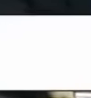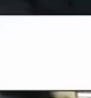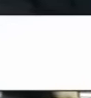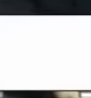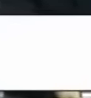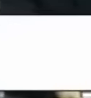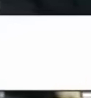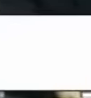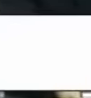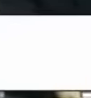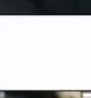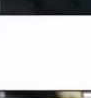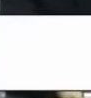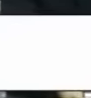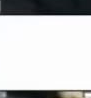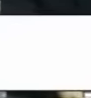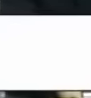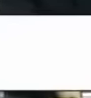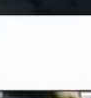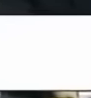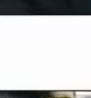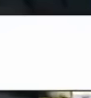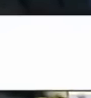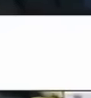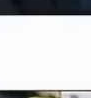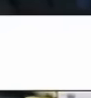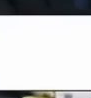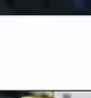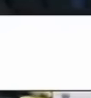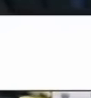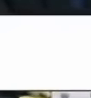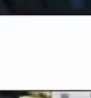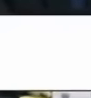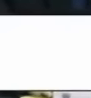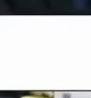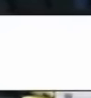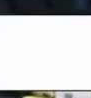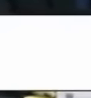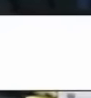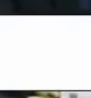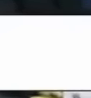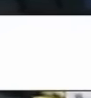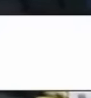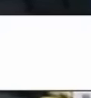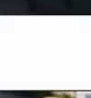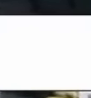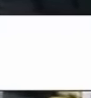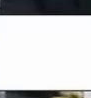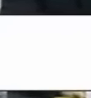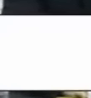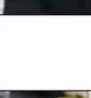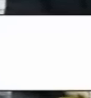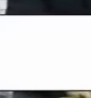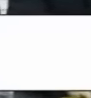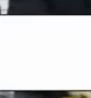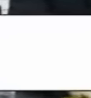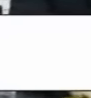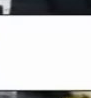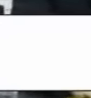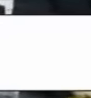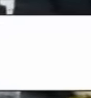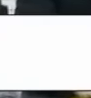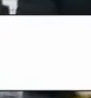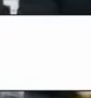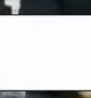Somos un partido serio. Y yo me considero un político serio. Un hombre